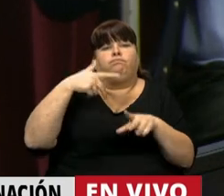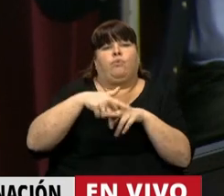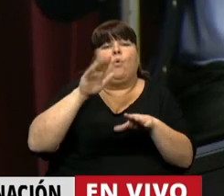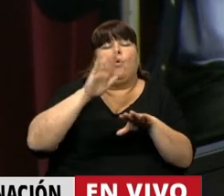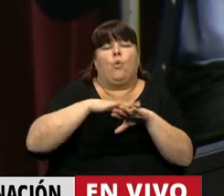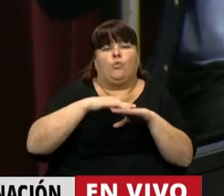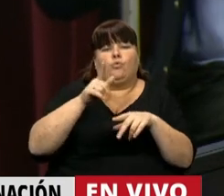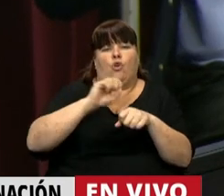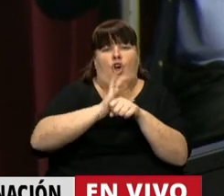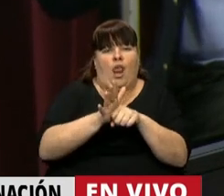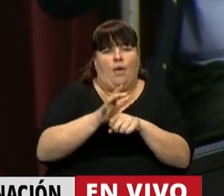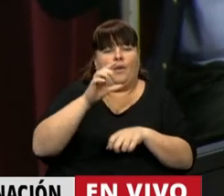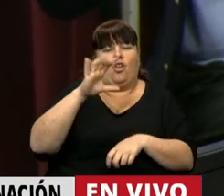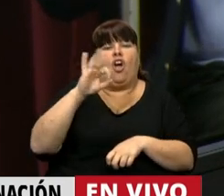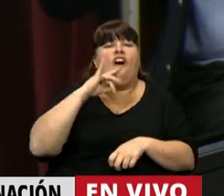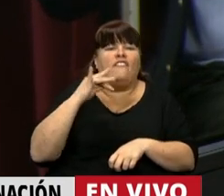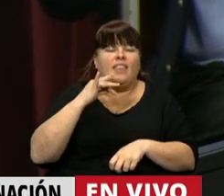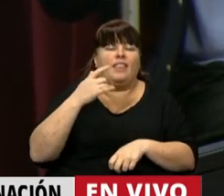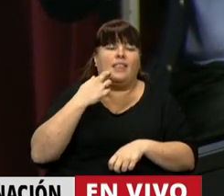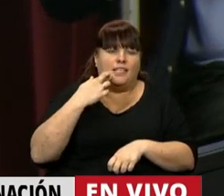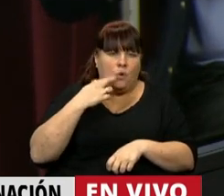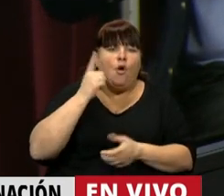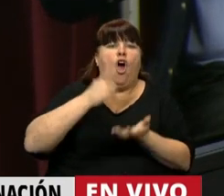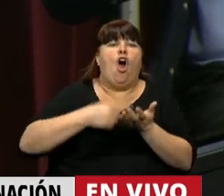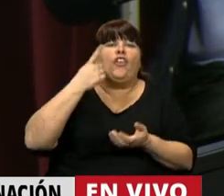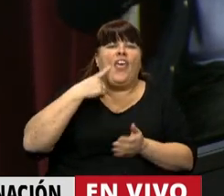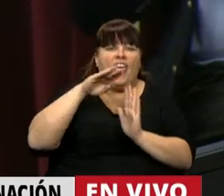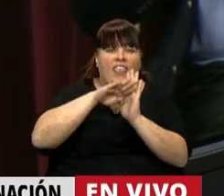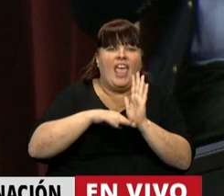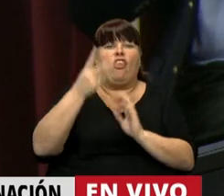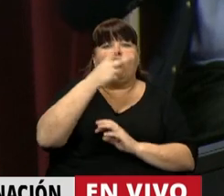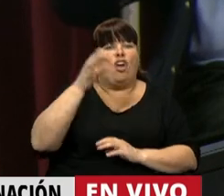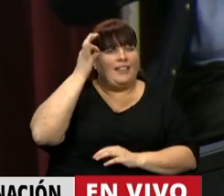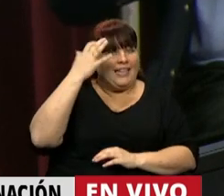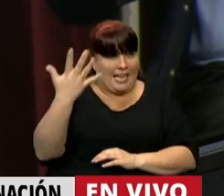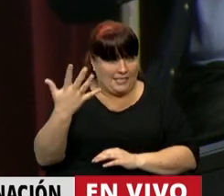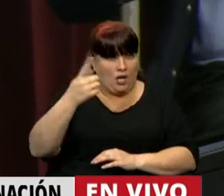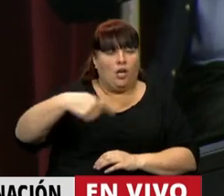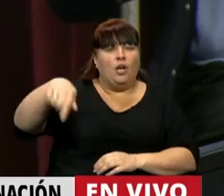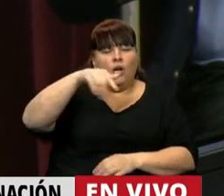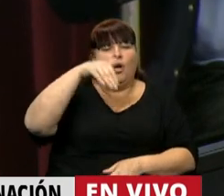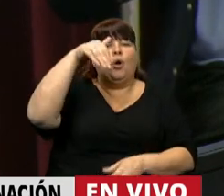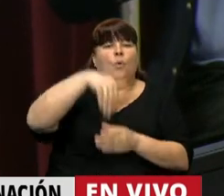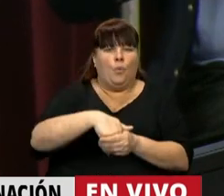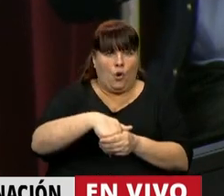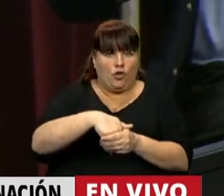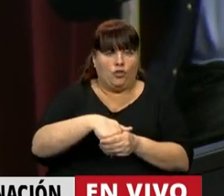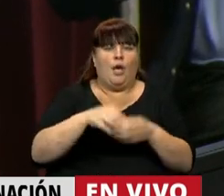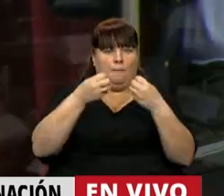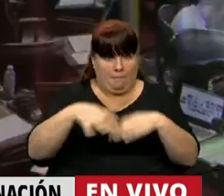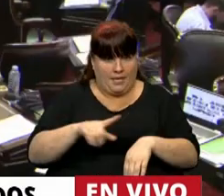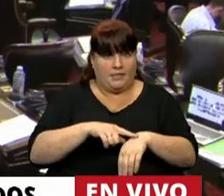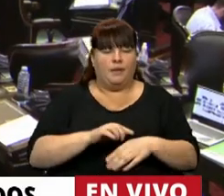pandemia kobe 19 orden del día 235 sirvan se marcar su voto